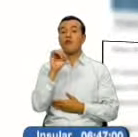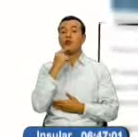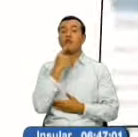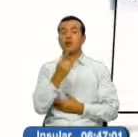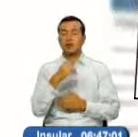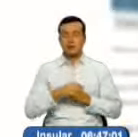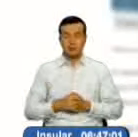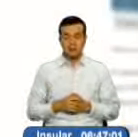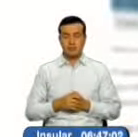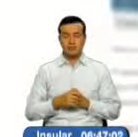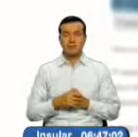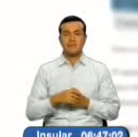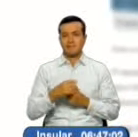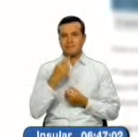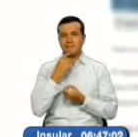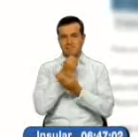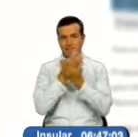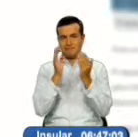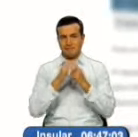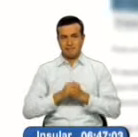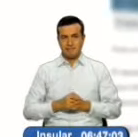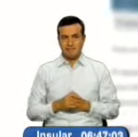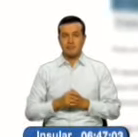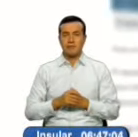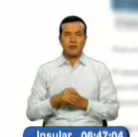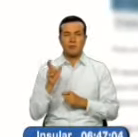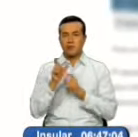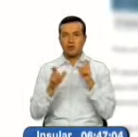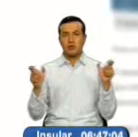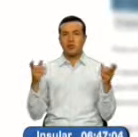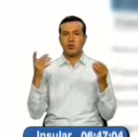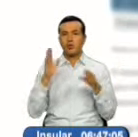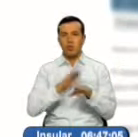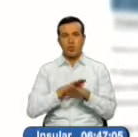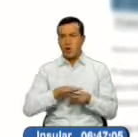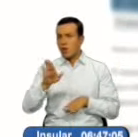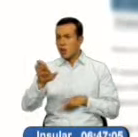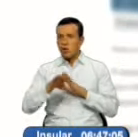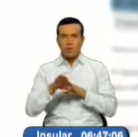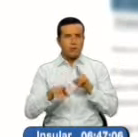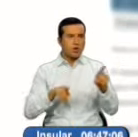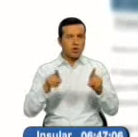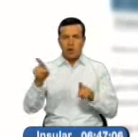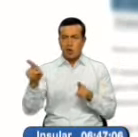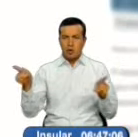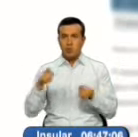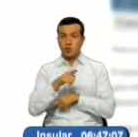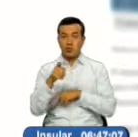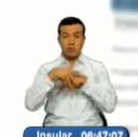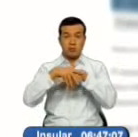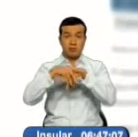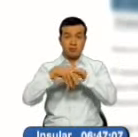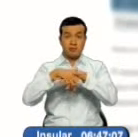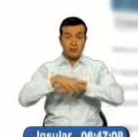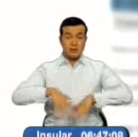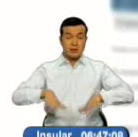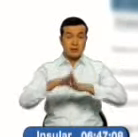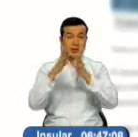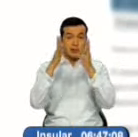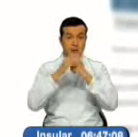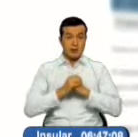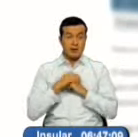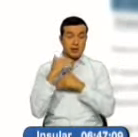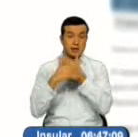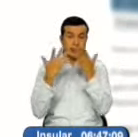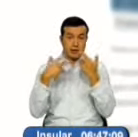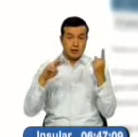hecho, según el medio de comunicación. Los partidarios empezaron a culpar unos a otros por no acudir a las manifestaciones en las calles, luego